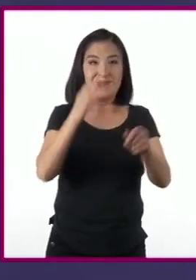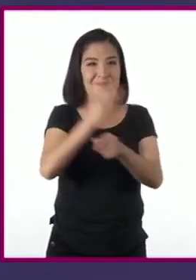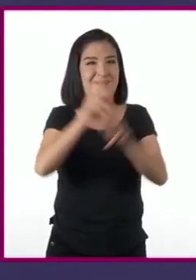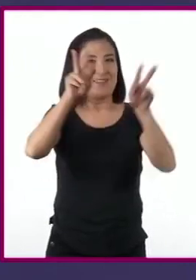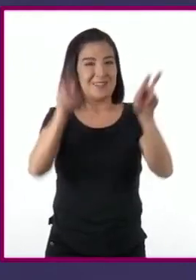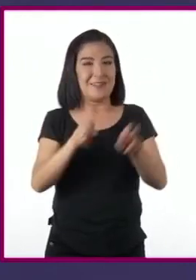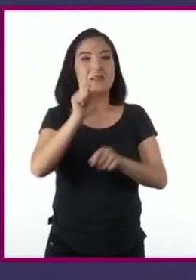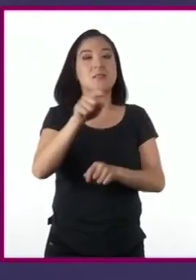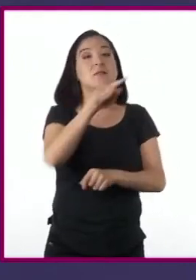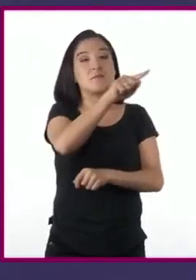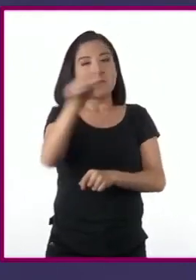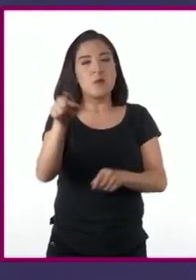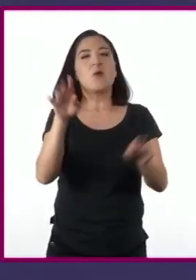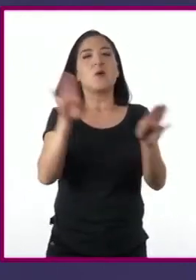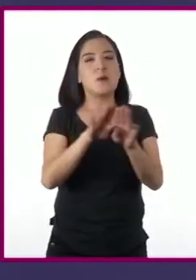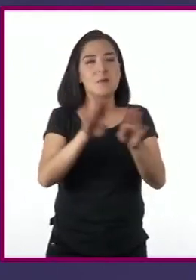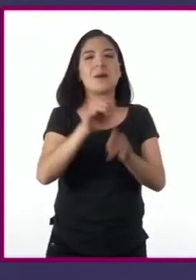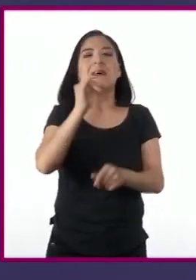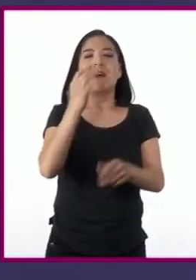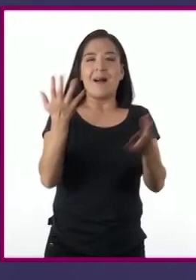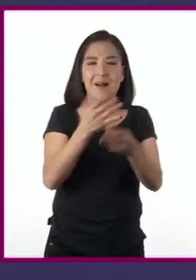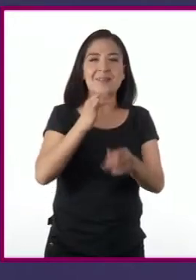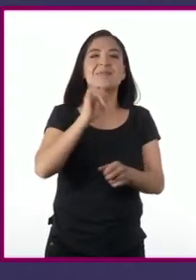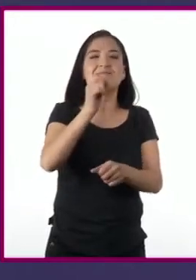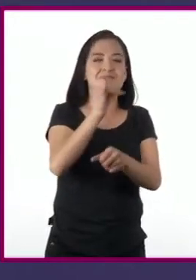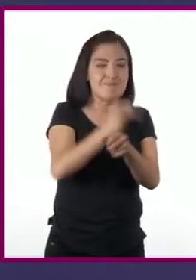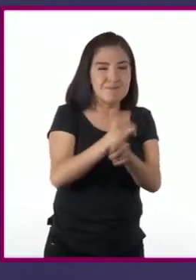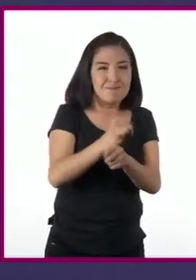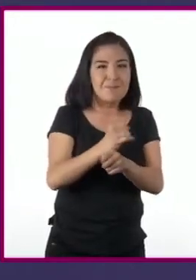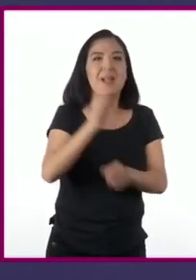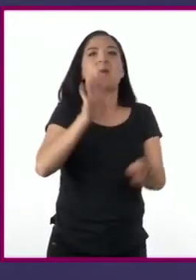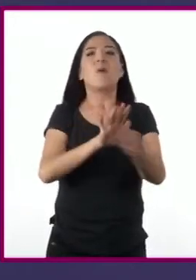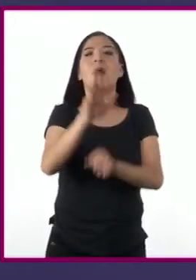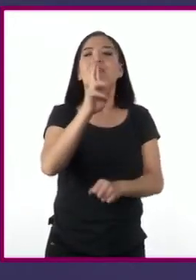texto, ustedes traten de buscar la respuesta a las